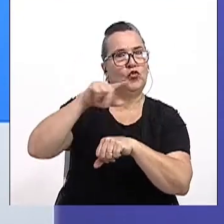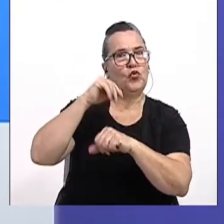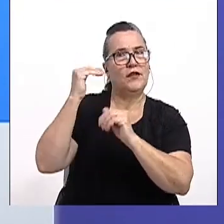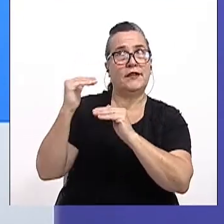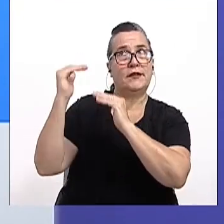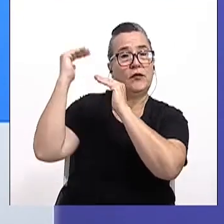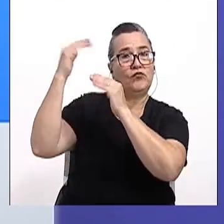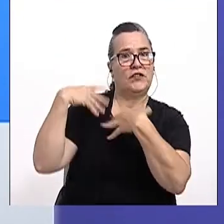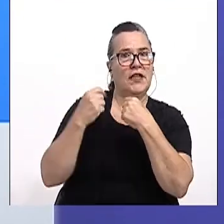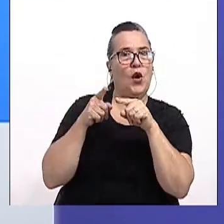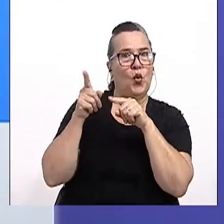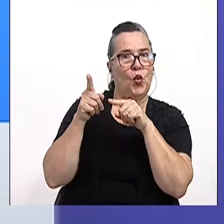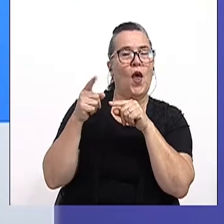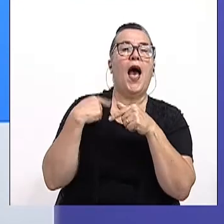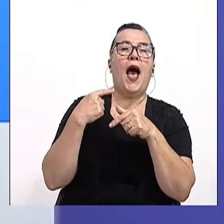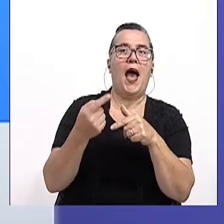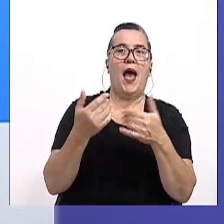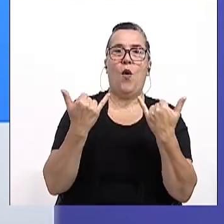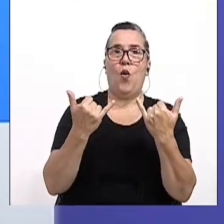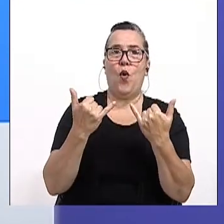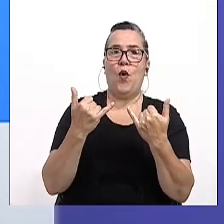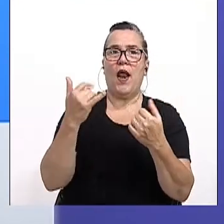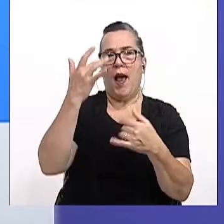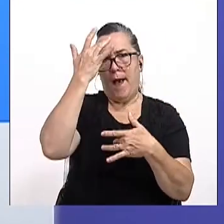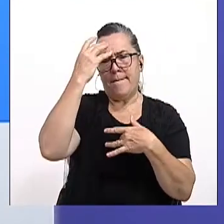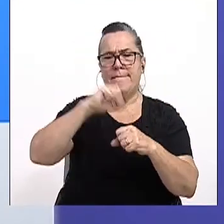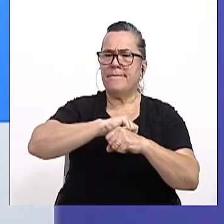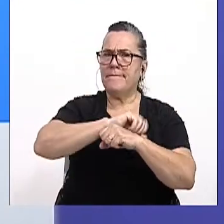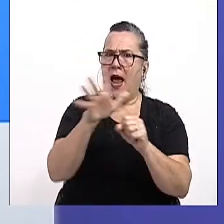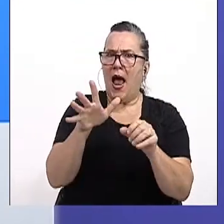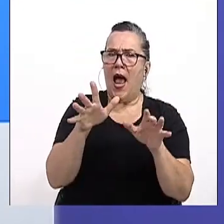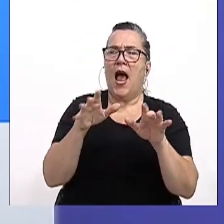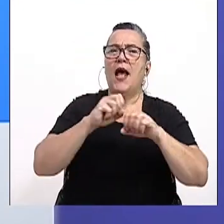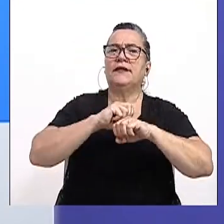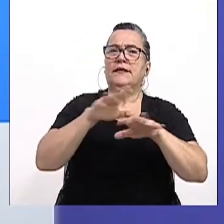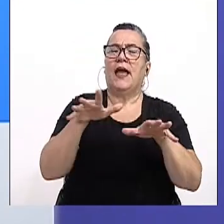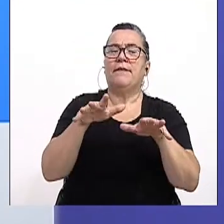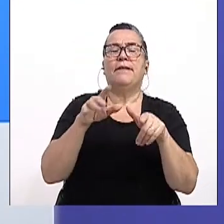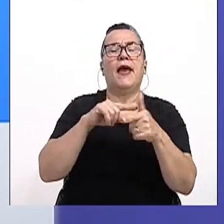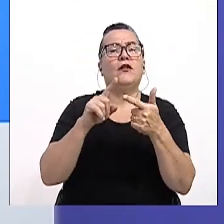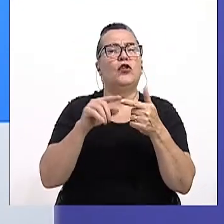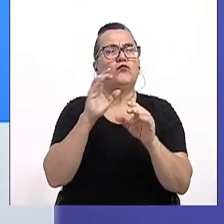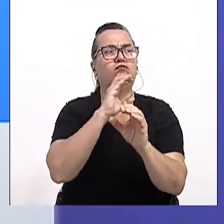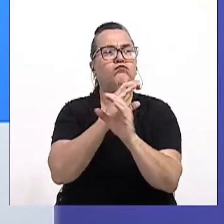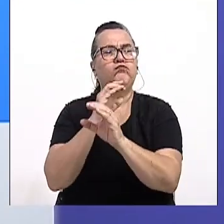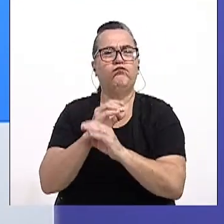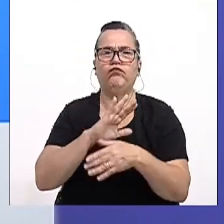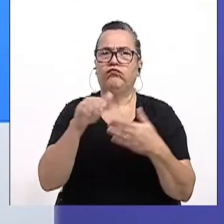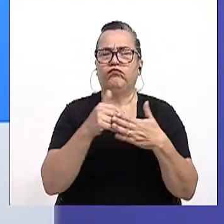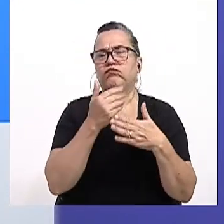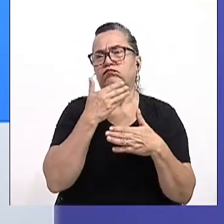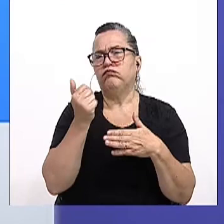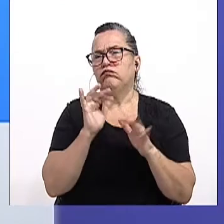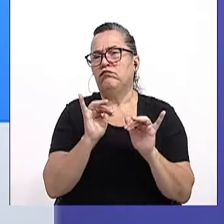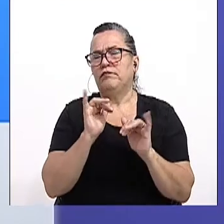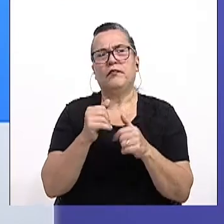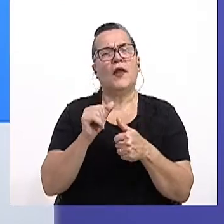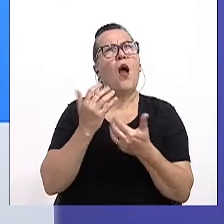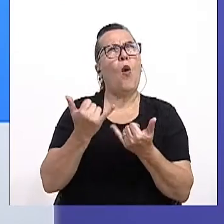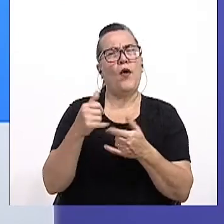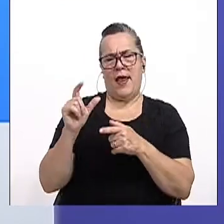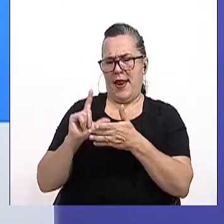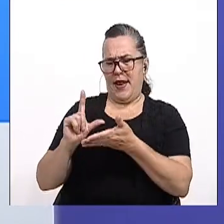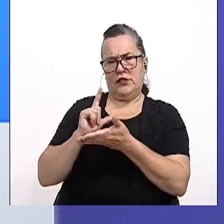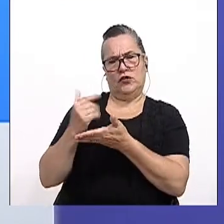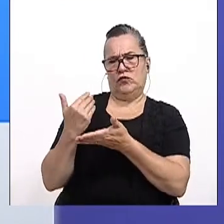autoridades en salud. Estamos en una pandemia y debemos de cuidarnos todos. Y bueno, ahora sí, ¿qué recordamos de la